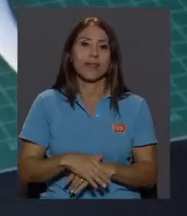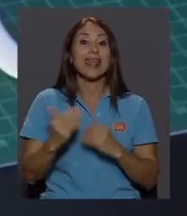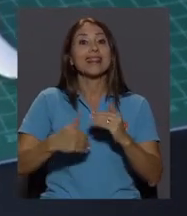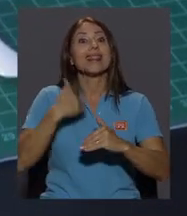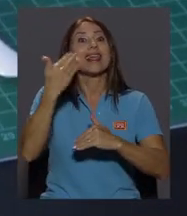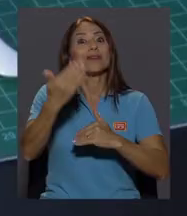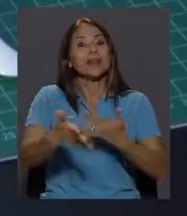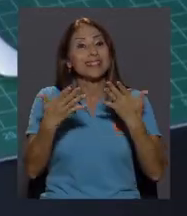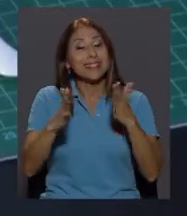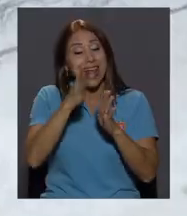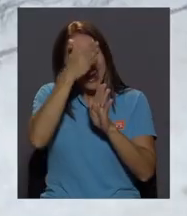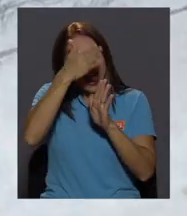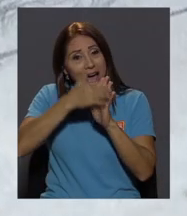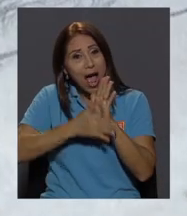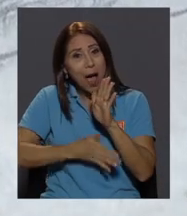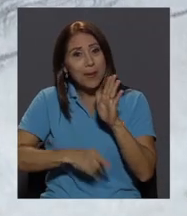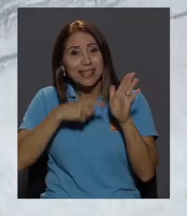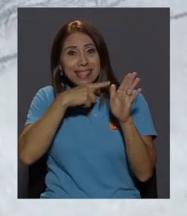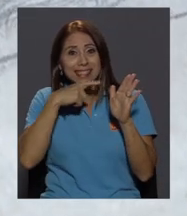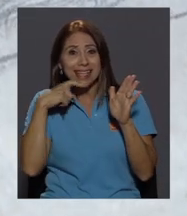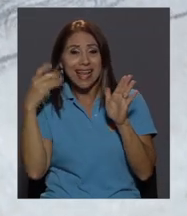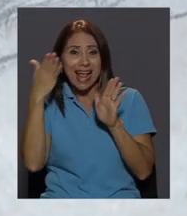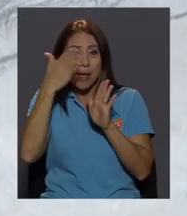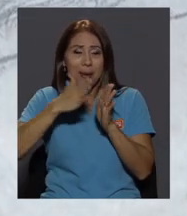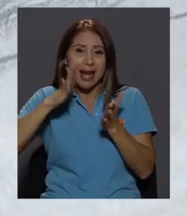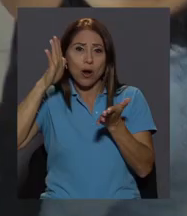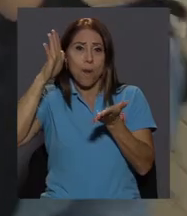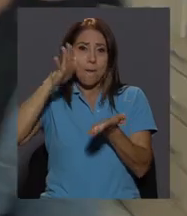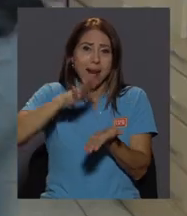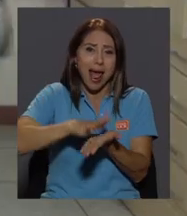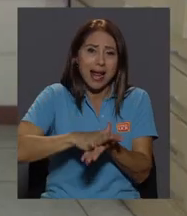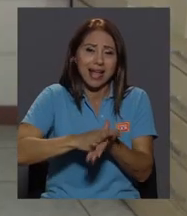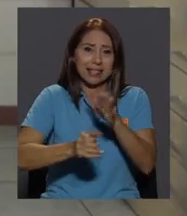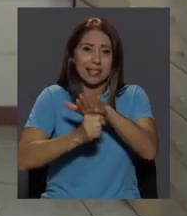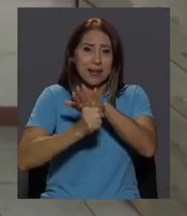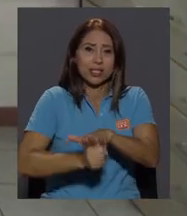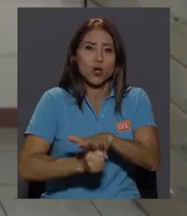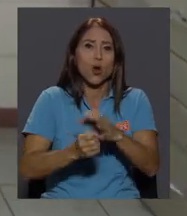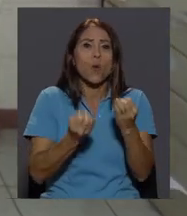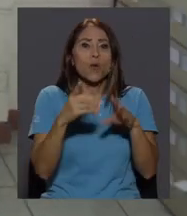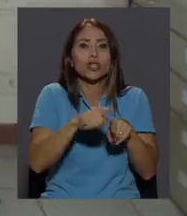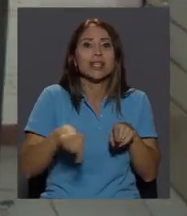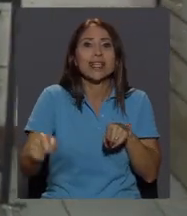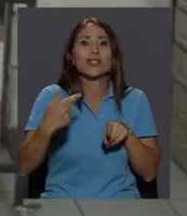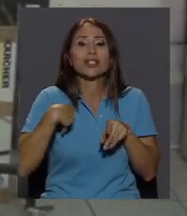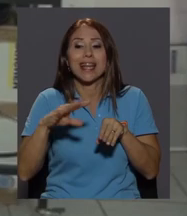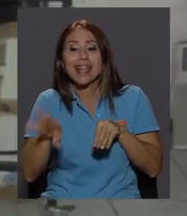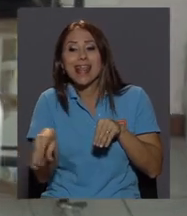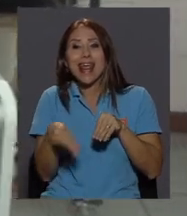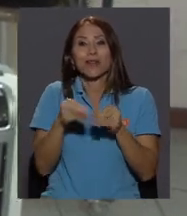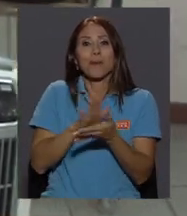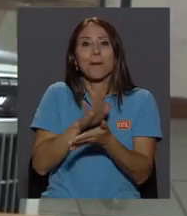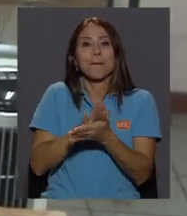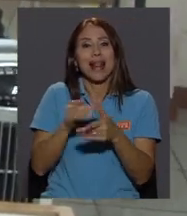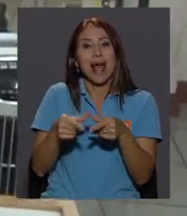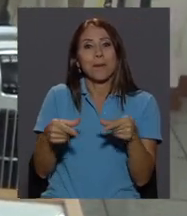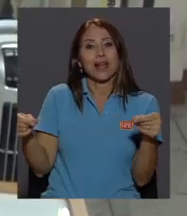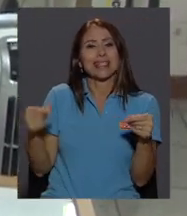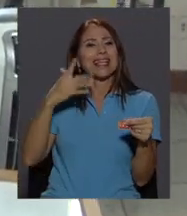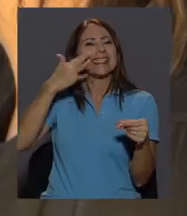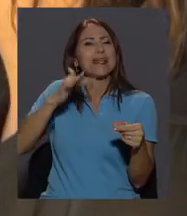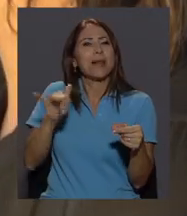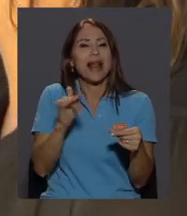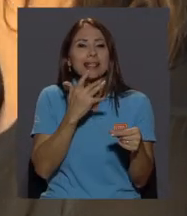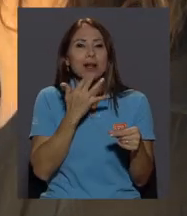Después del lavado, las láminas se secan y aplanan con placas de presión. Muchas piezas reciben injertos de papel japonés, similares